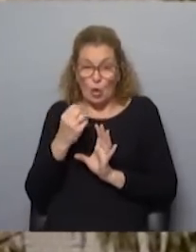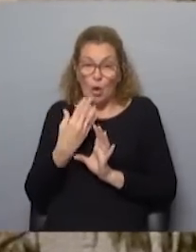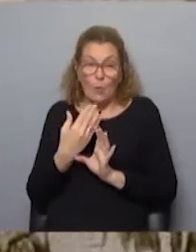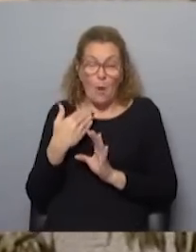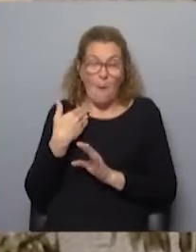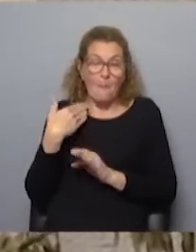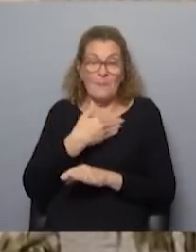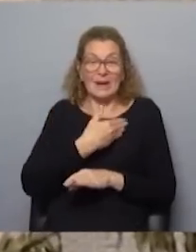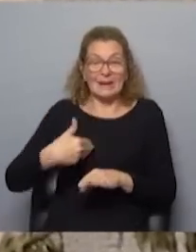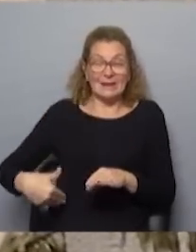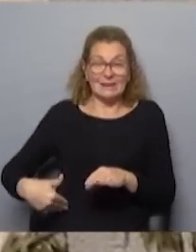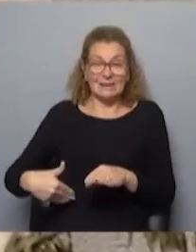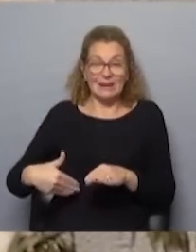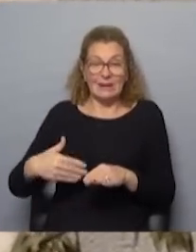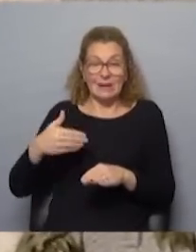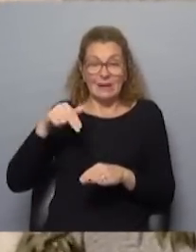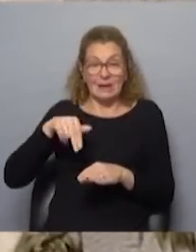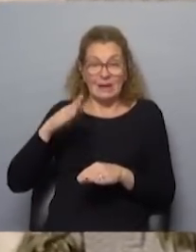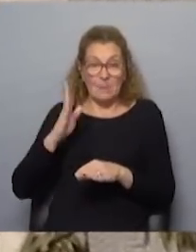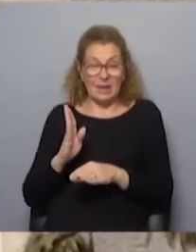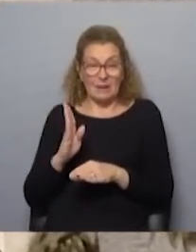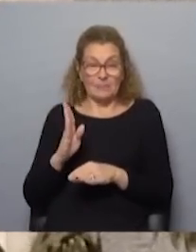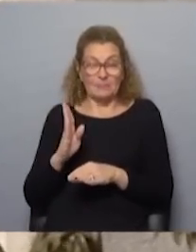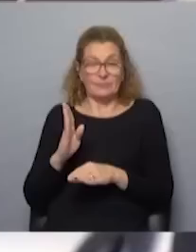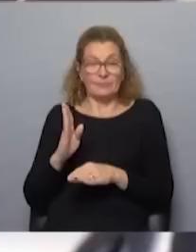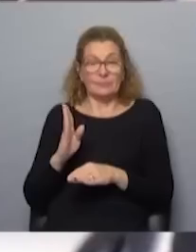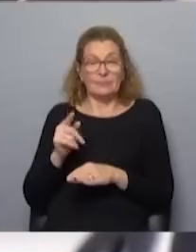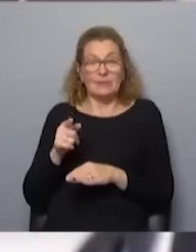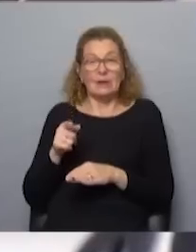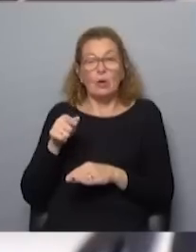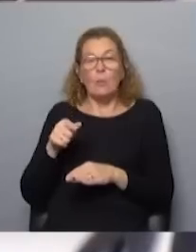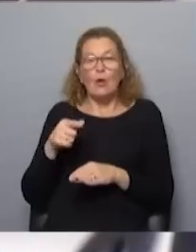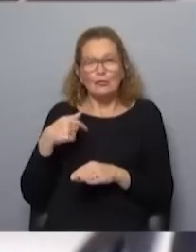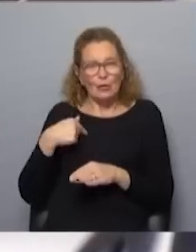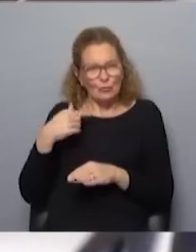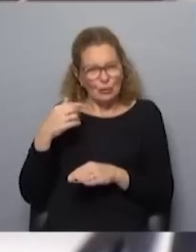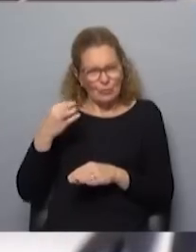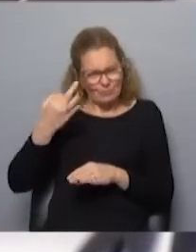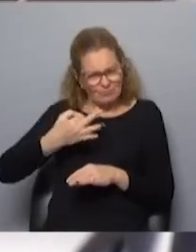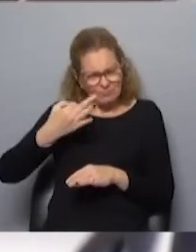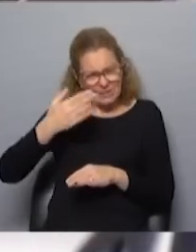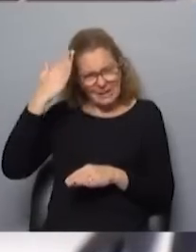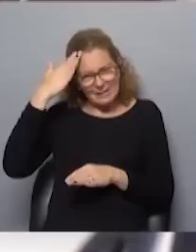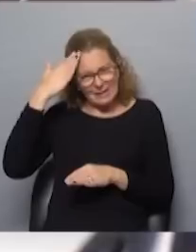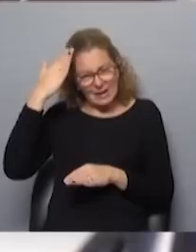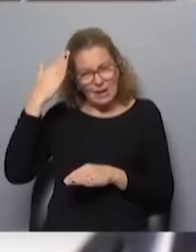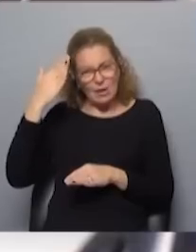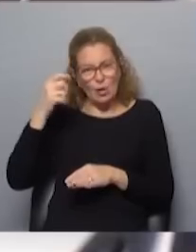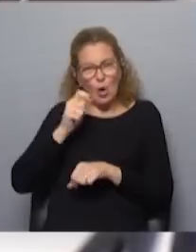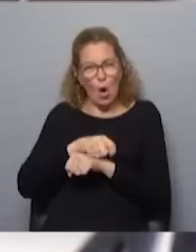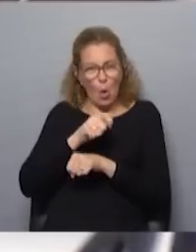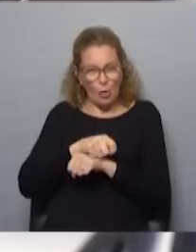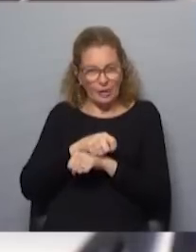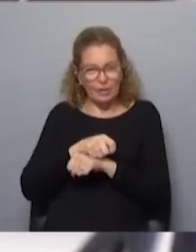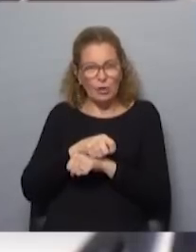presidente de la lv estoy absolutamente convencido del punto de vista jurídico